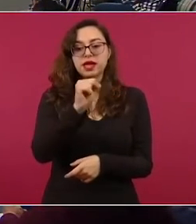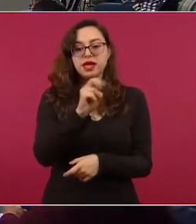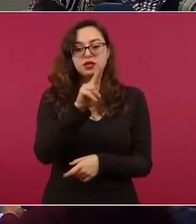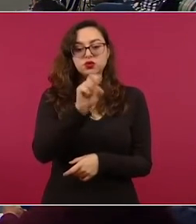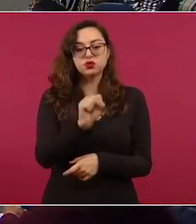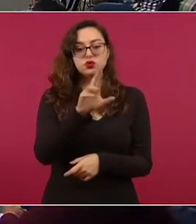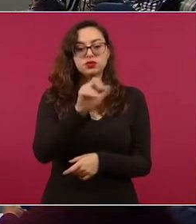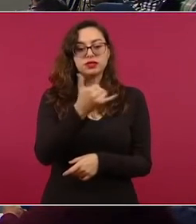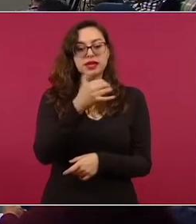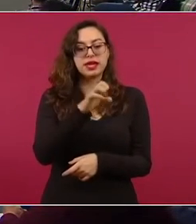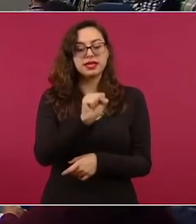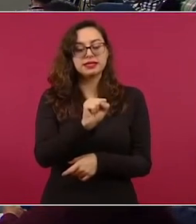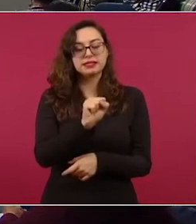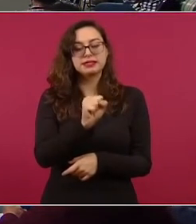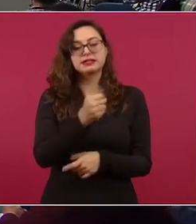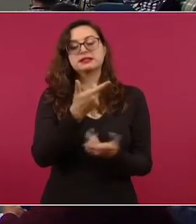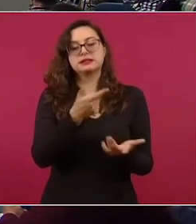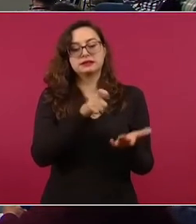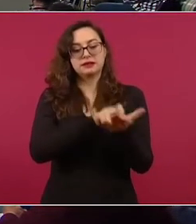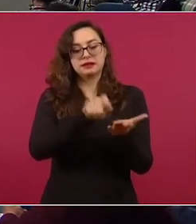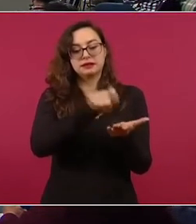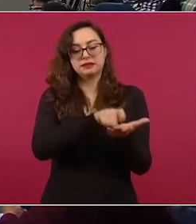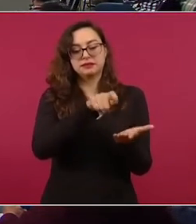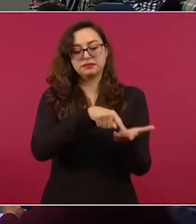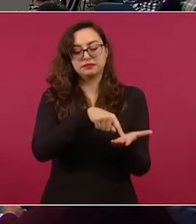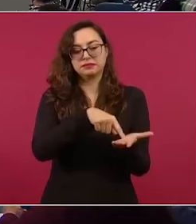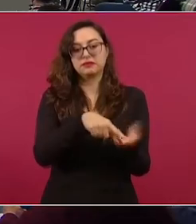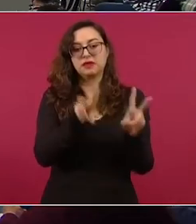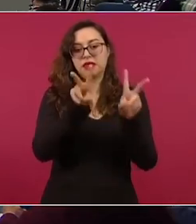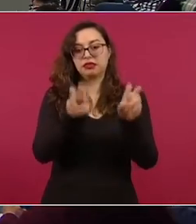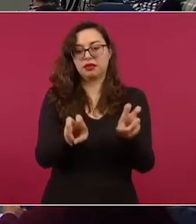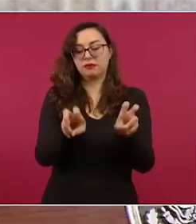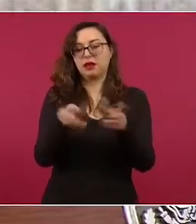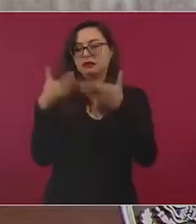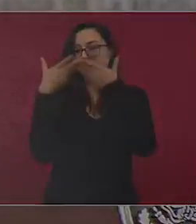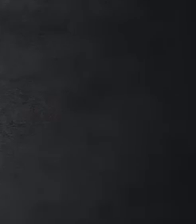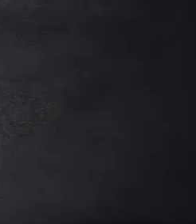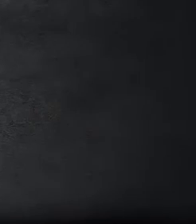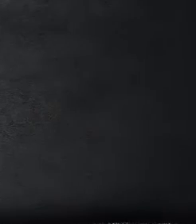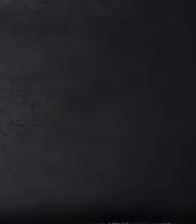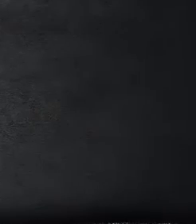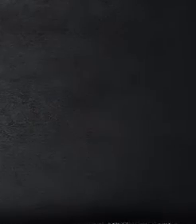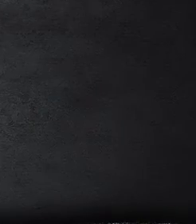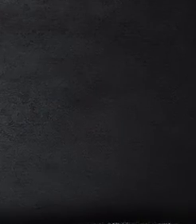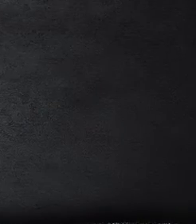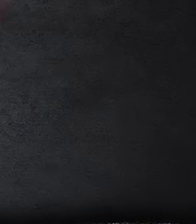El liberalismo mexicano,